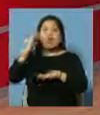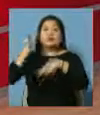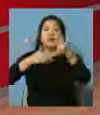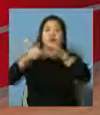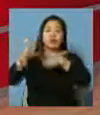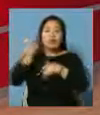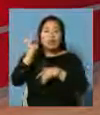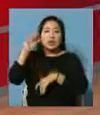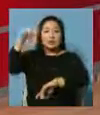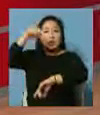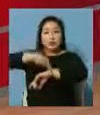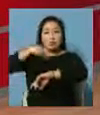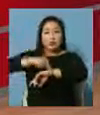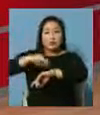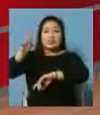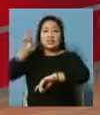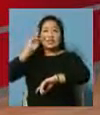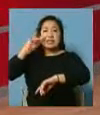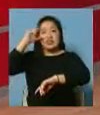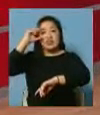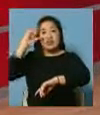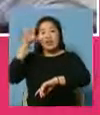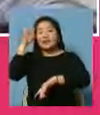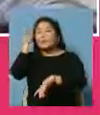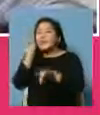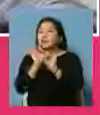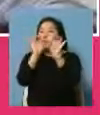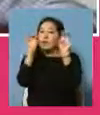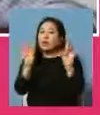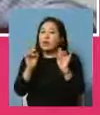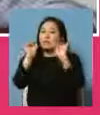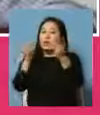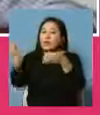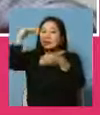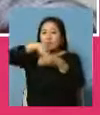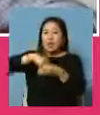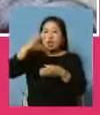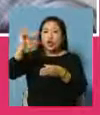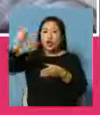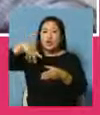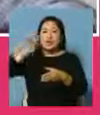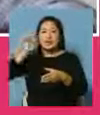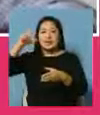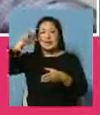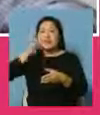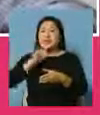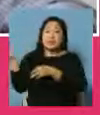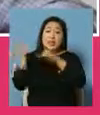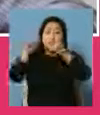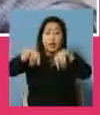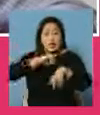Dialogar con el doctor Rolando Rivera, biólogo y también integrante del CONICET, y está aquí en la provincia de